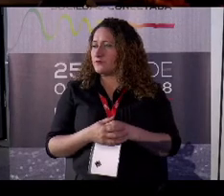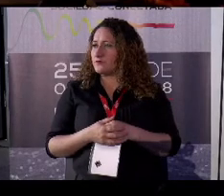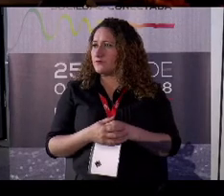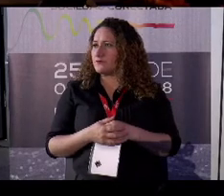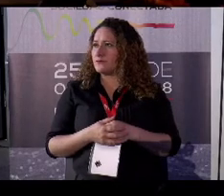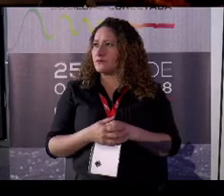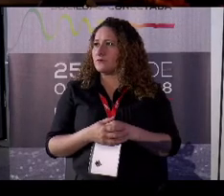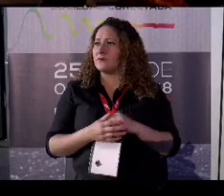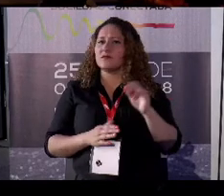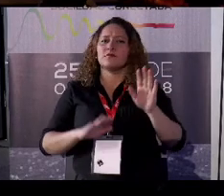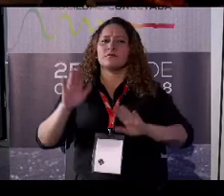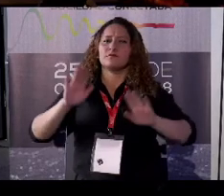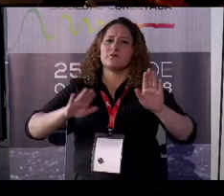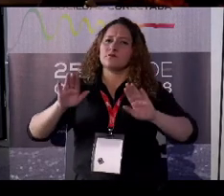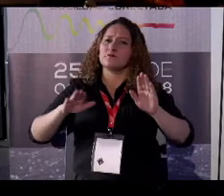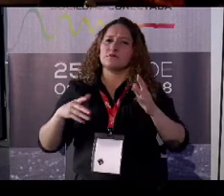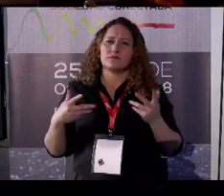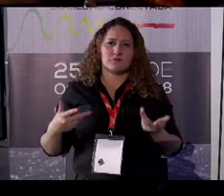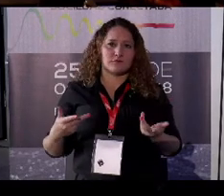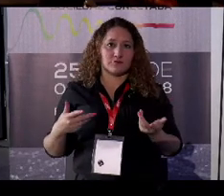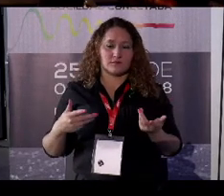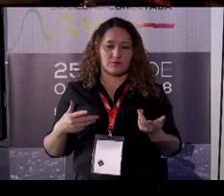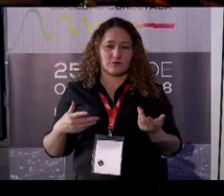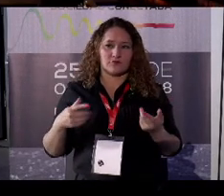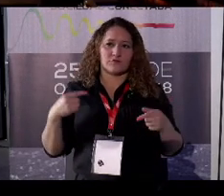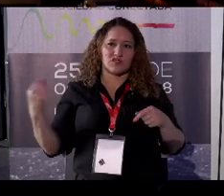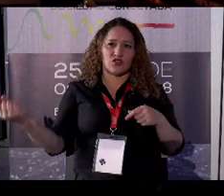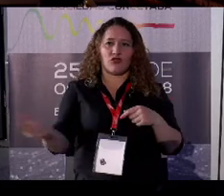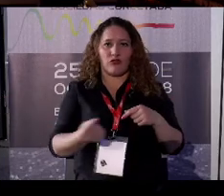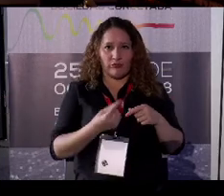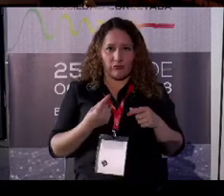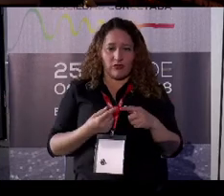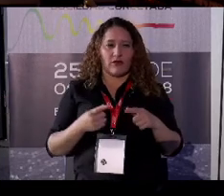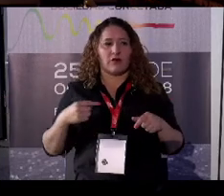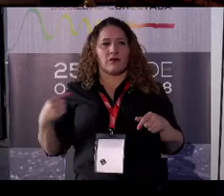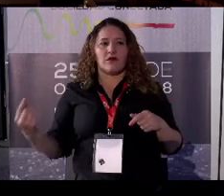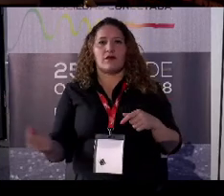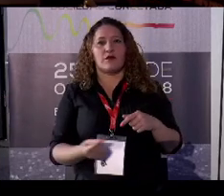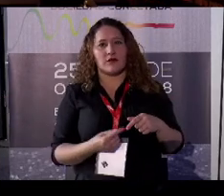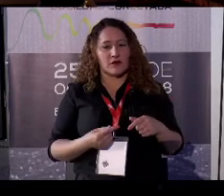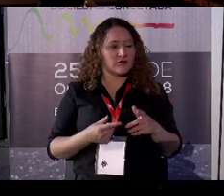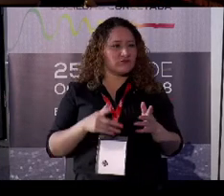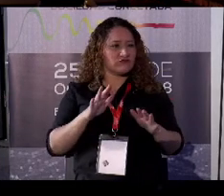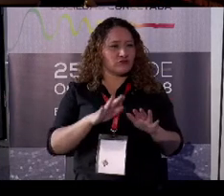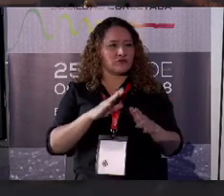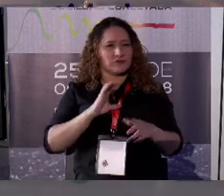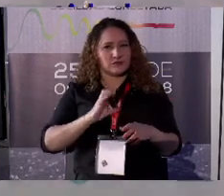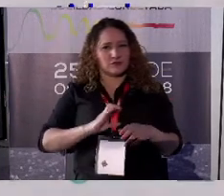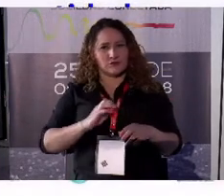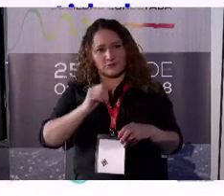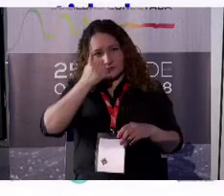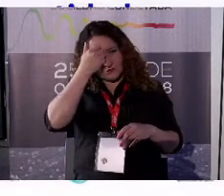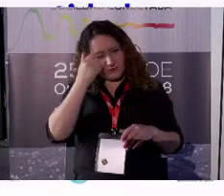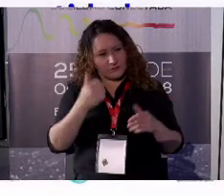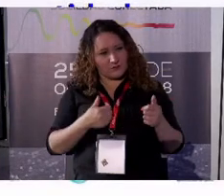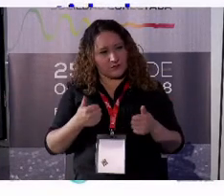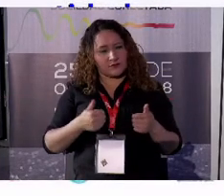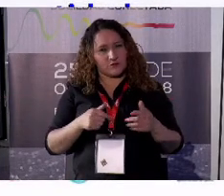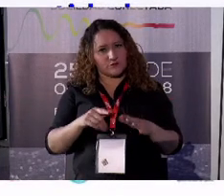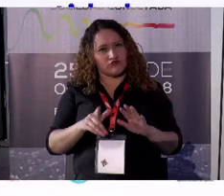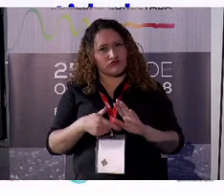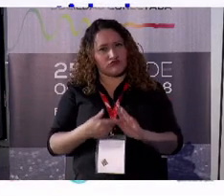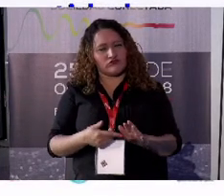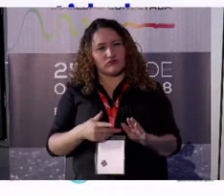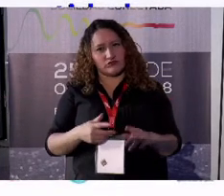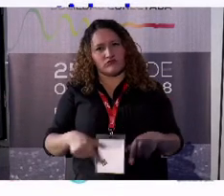el tipo de la subasta es en rondas, tiene una particularidad. Todo esto, lo que estoy mostrando aquí, solo es para llevar